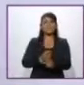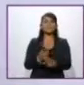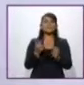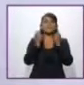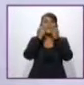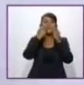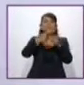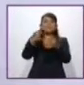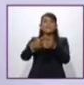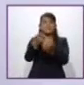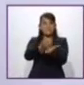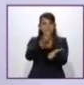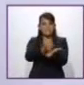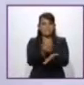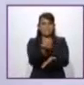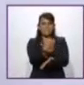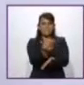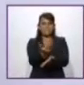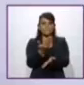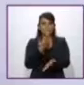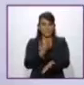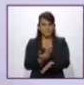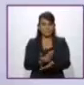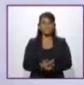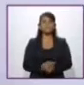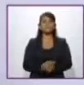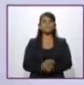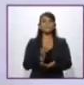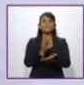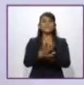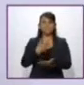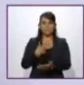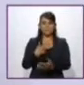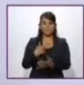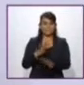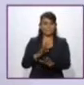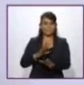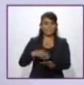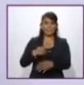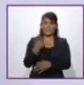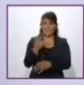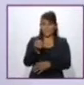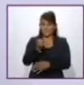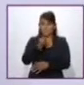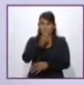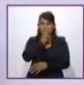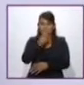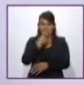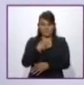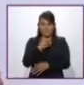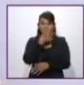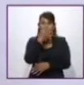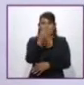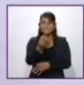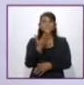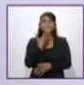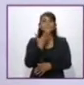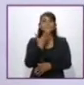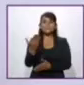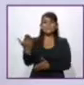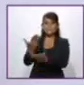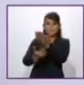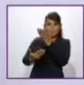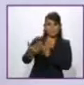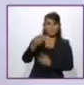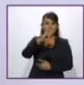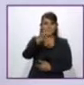gobierno. Solamente quiero utilizar el último 25 segundos para darle la bienvenida aquí a Juan